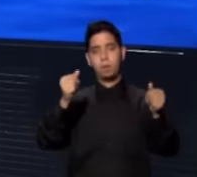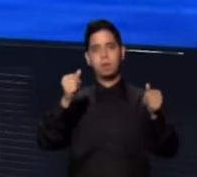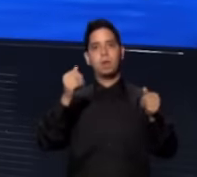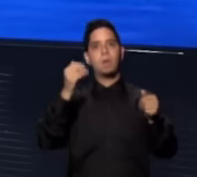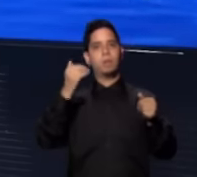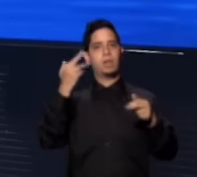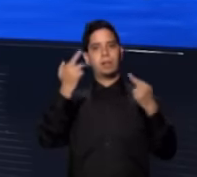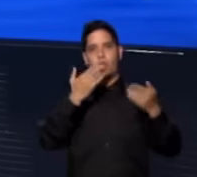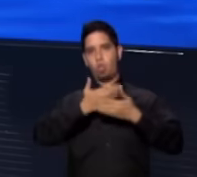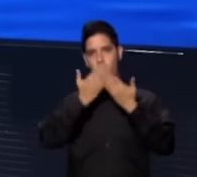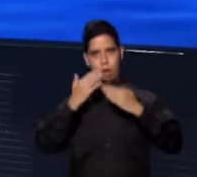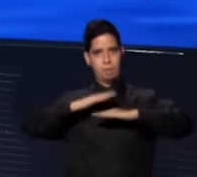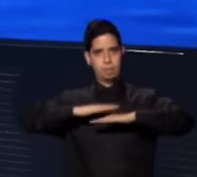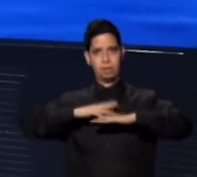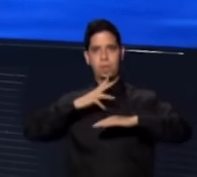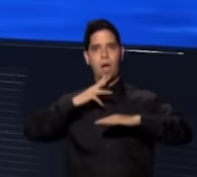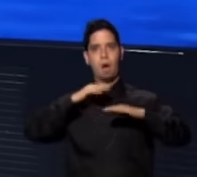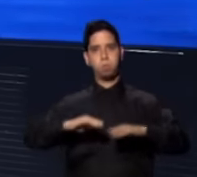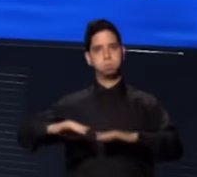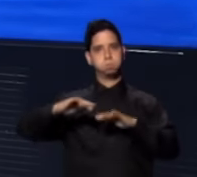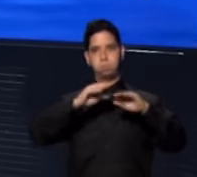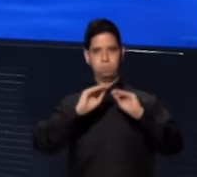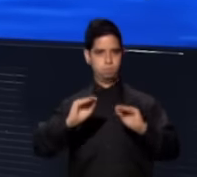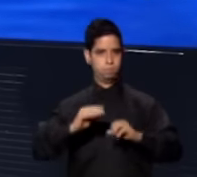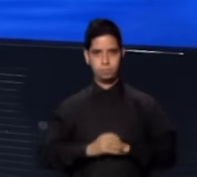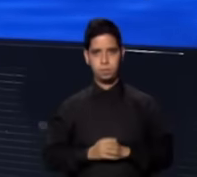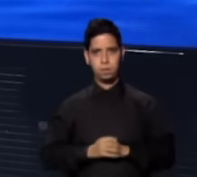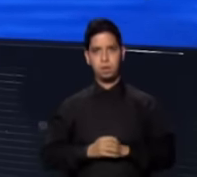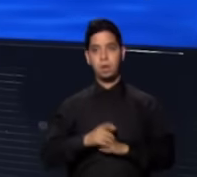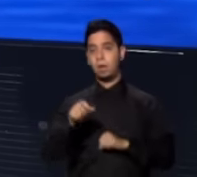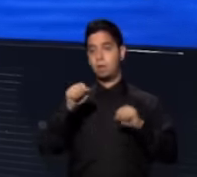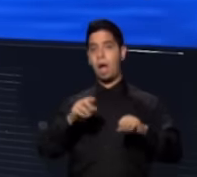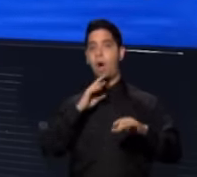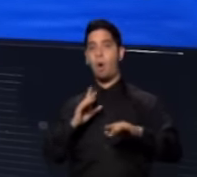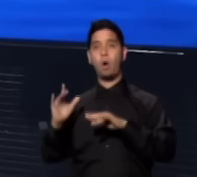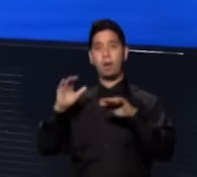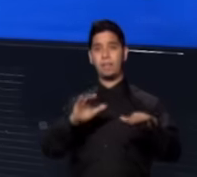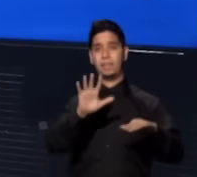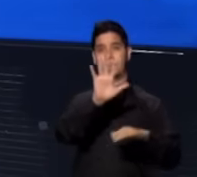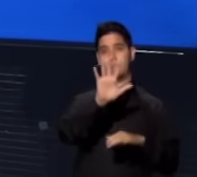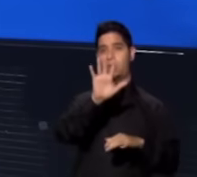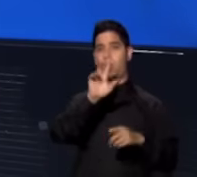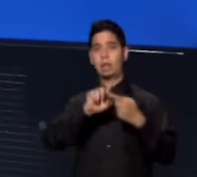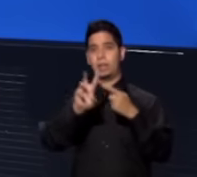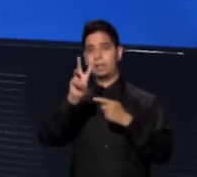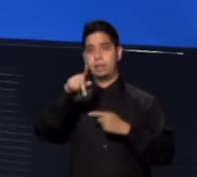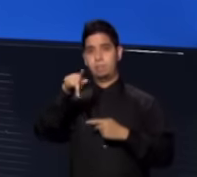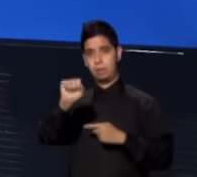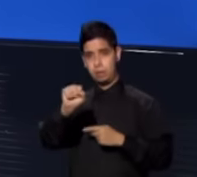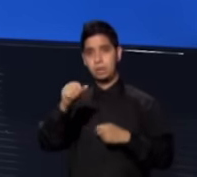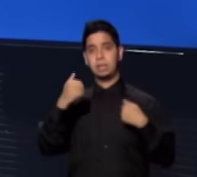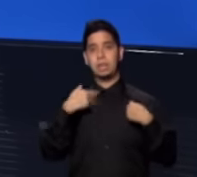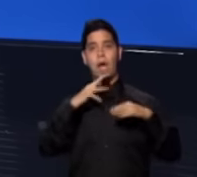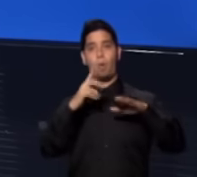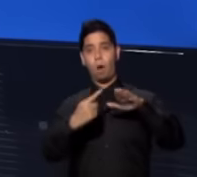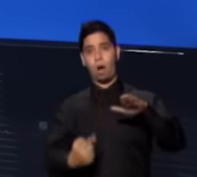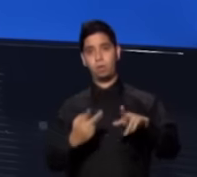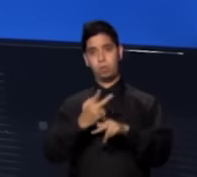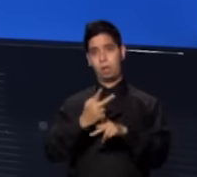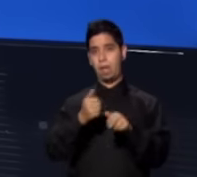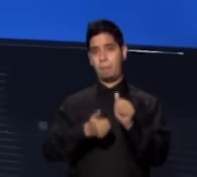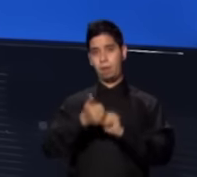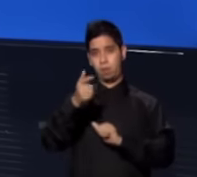de inundaciones. En las condiciones marítimas, las olas alcanzan entre 5 a 6 pies de altura y tienen riesgo moderado de corrientes submarinas la